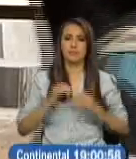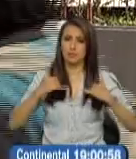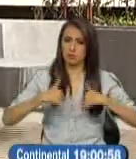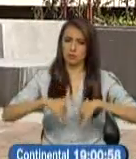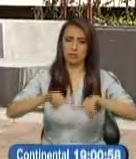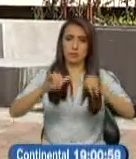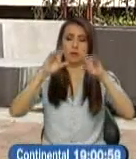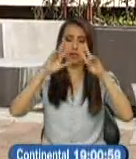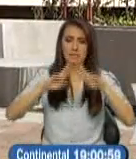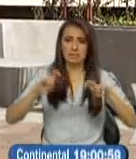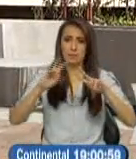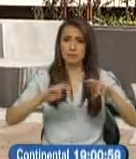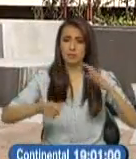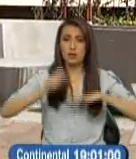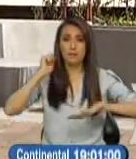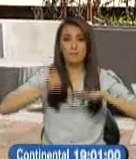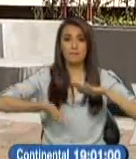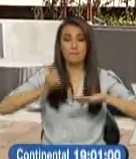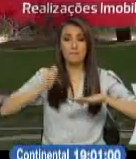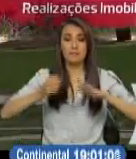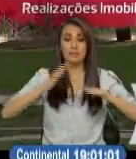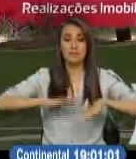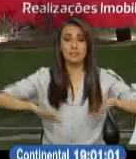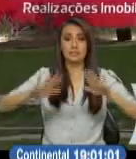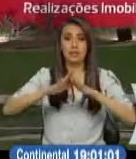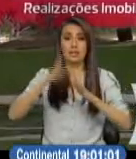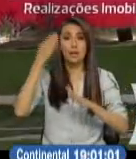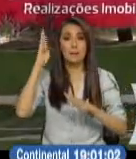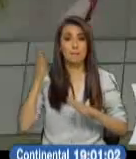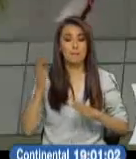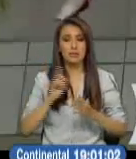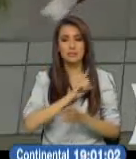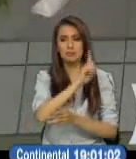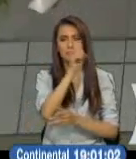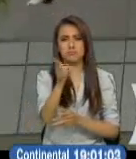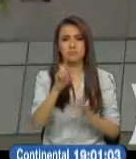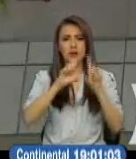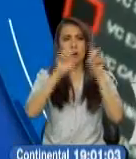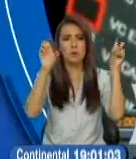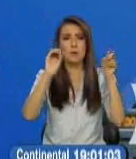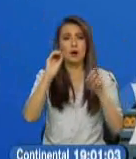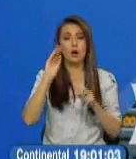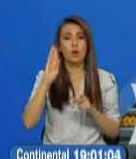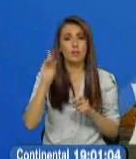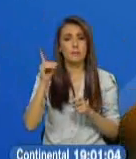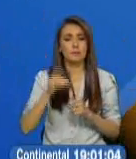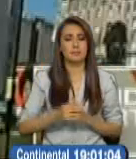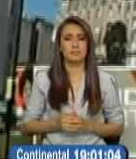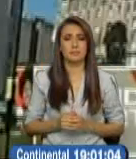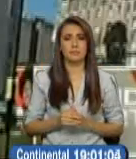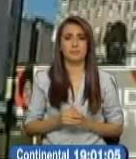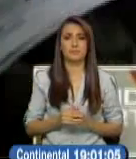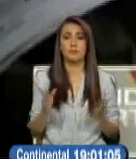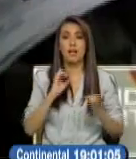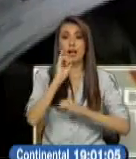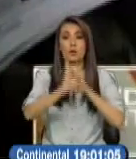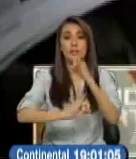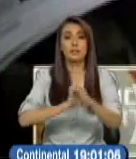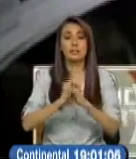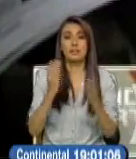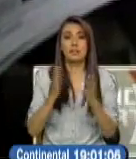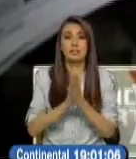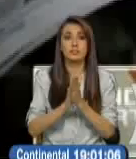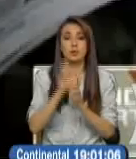Continúan las investigaciones del fiscal general del Estado en Brasil sobre el caso Odebrecht. En lo internacional,